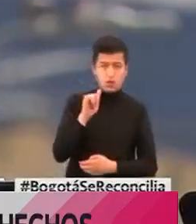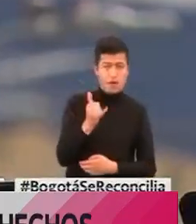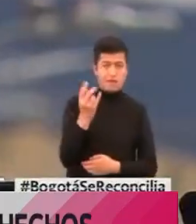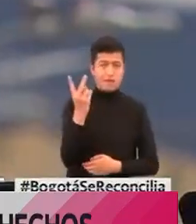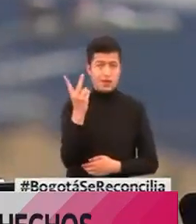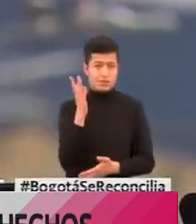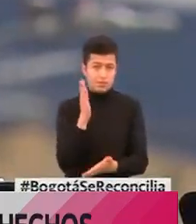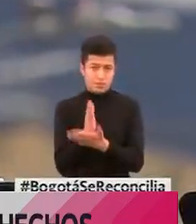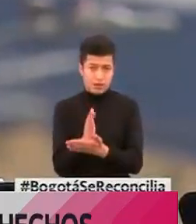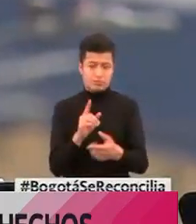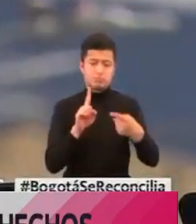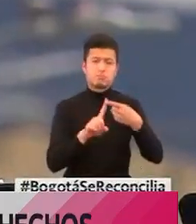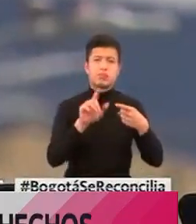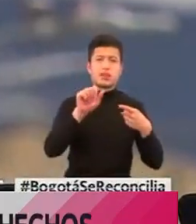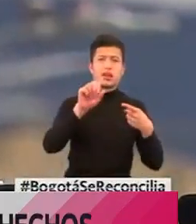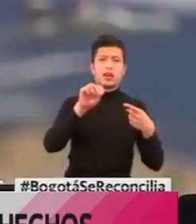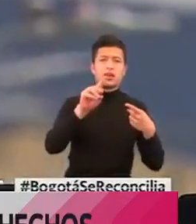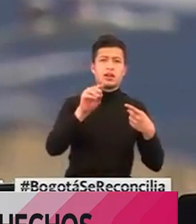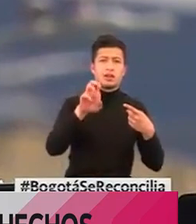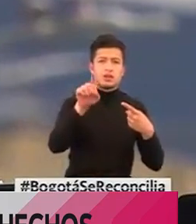Andrés Rodríguez, de 23 años.